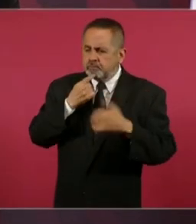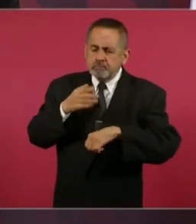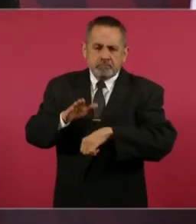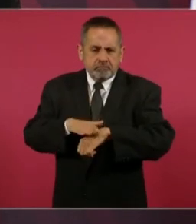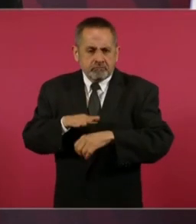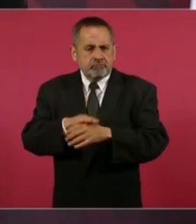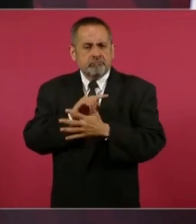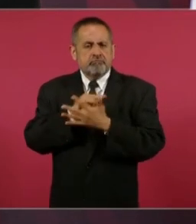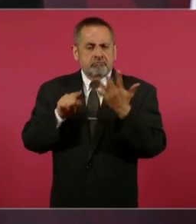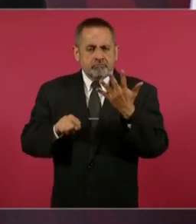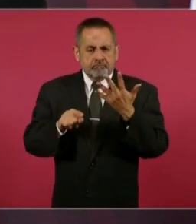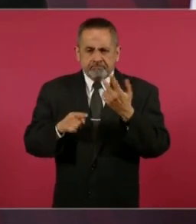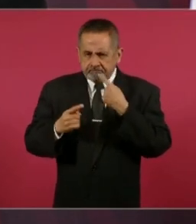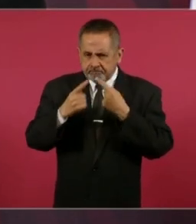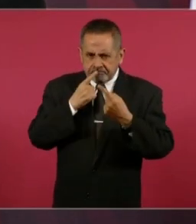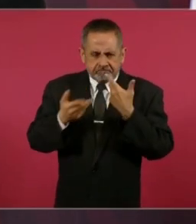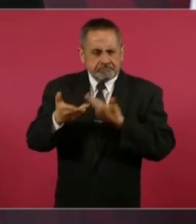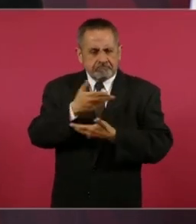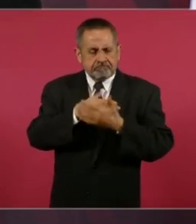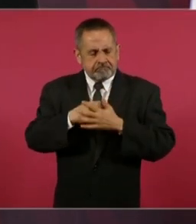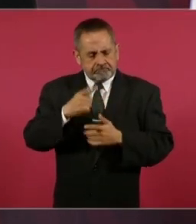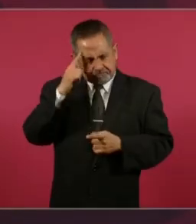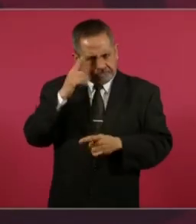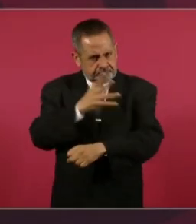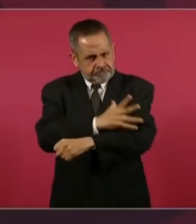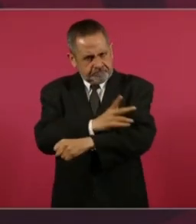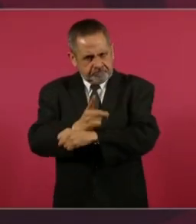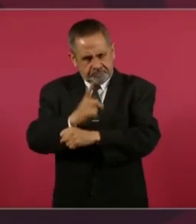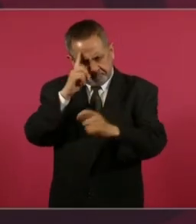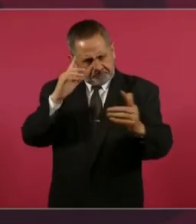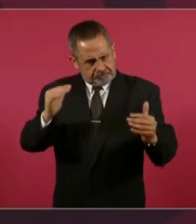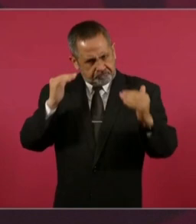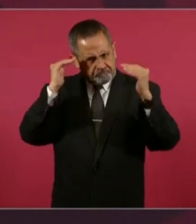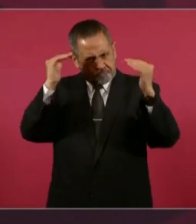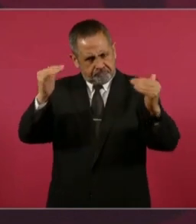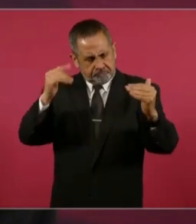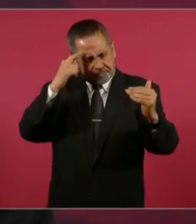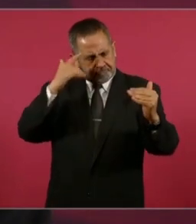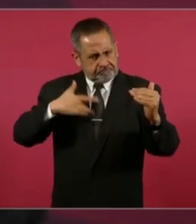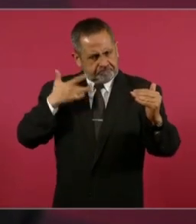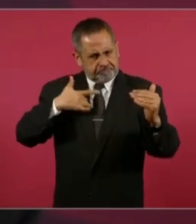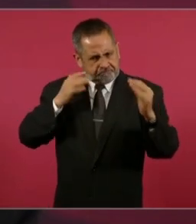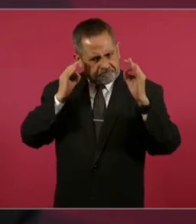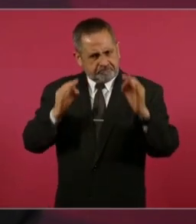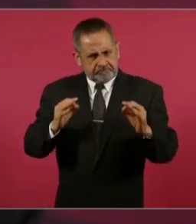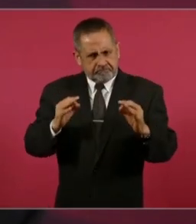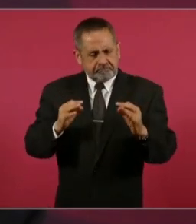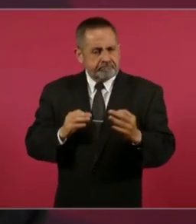cinco que se pongan a la altura de la